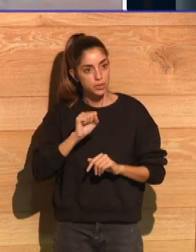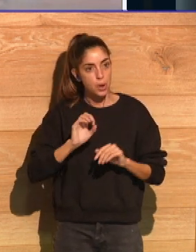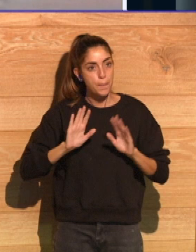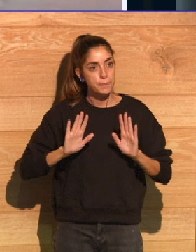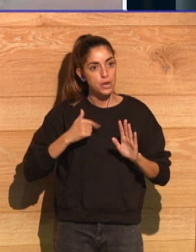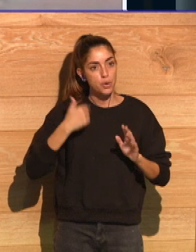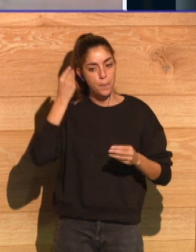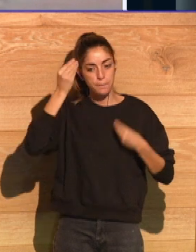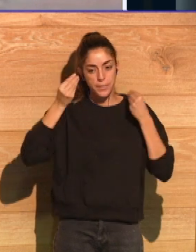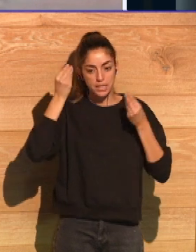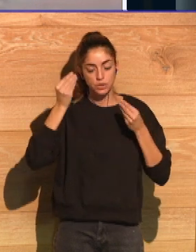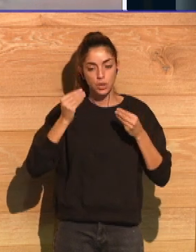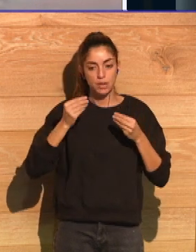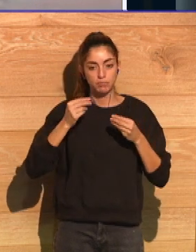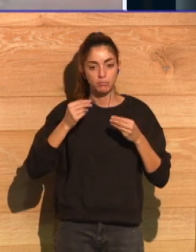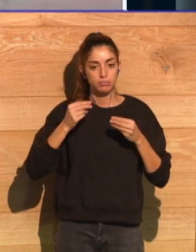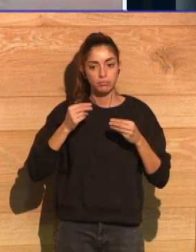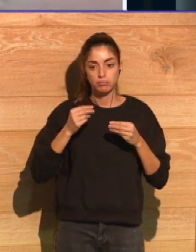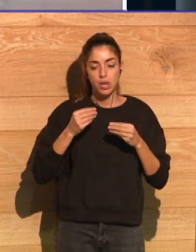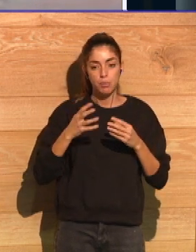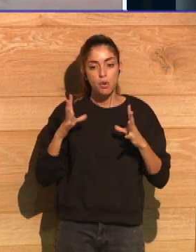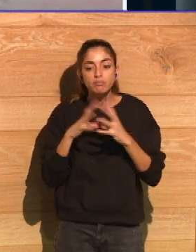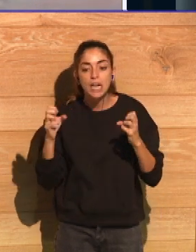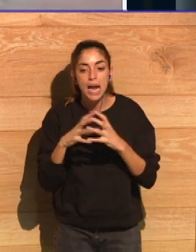que yo había puesto demasiadas expectativas en ello.